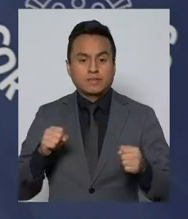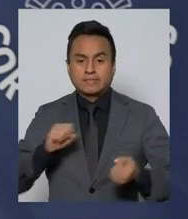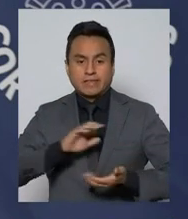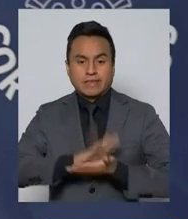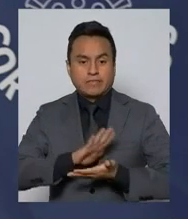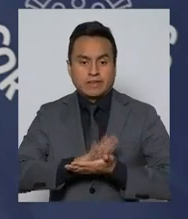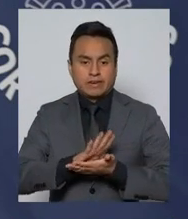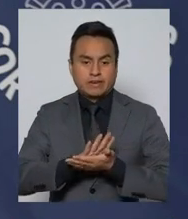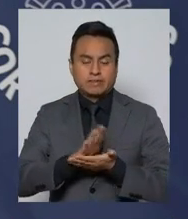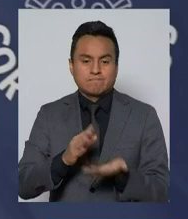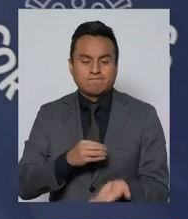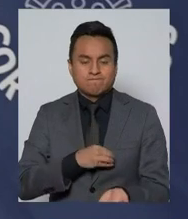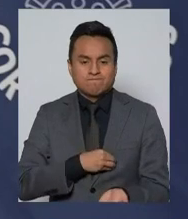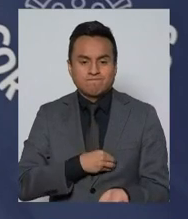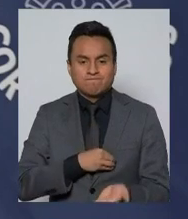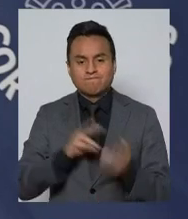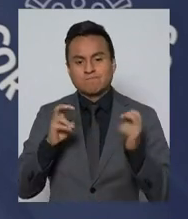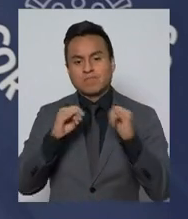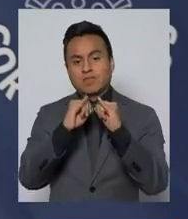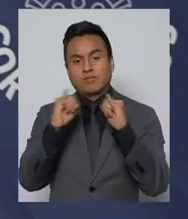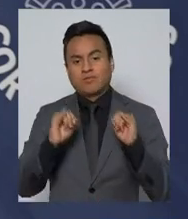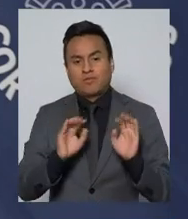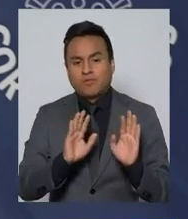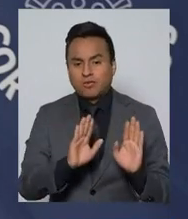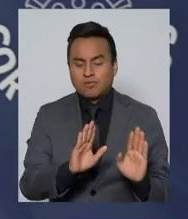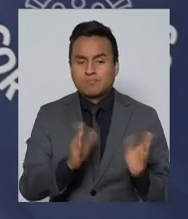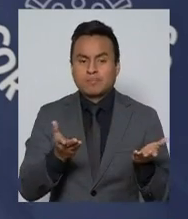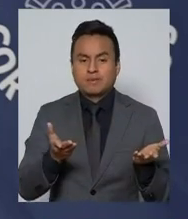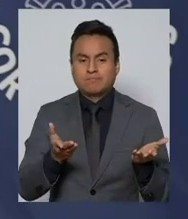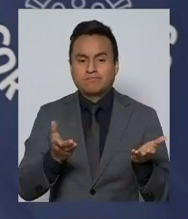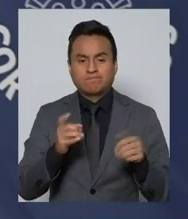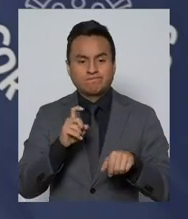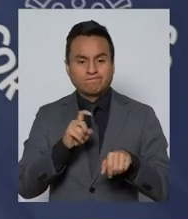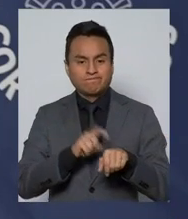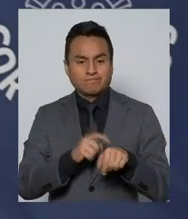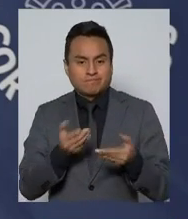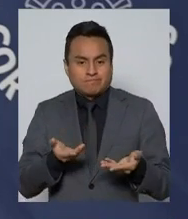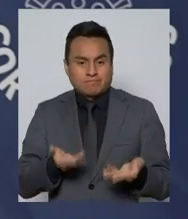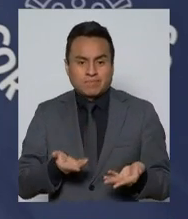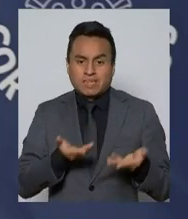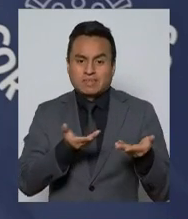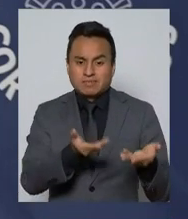celebrar desgraciadamente en la forma que la ocasión merece.